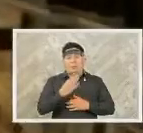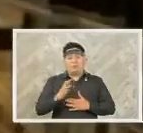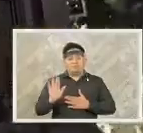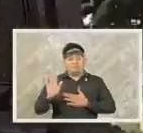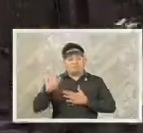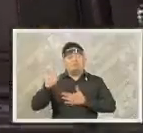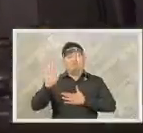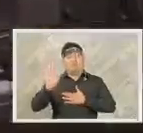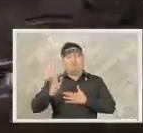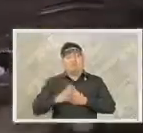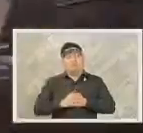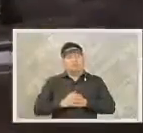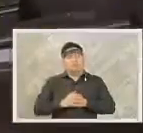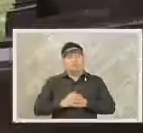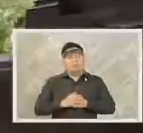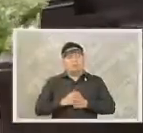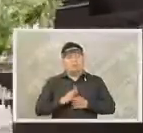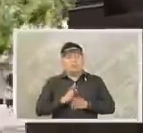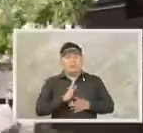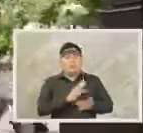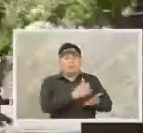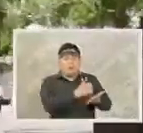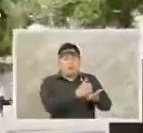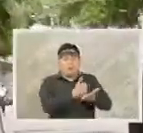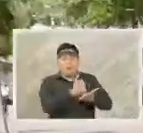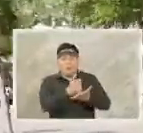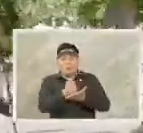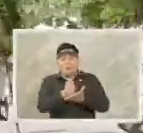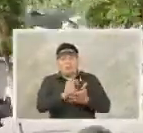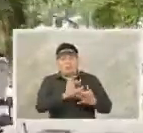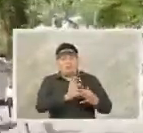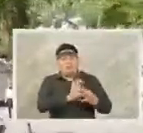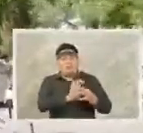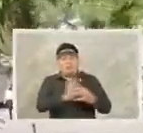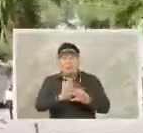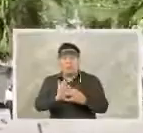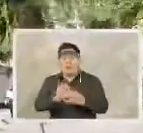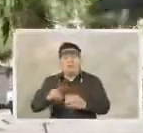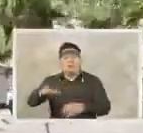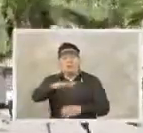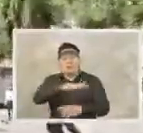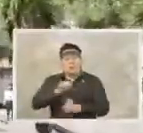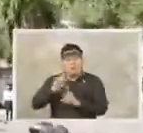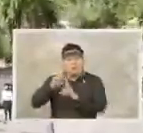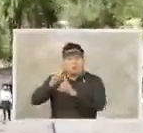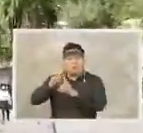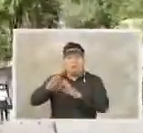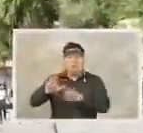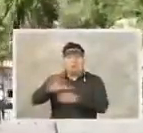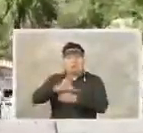Y nuestro mayor anhelo es que te conviertas en un aliado por Cúcuta.